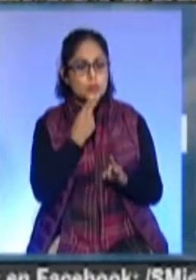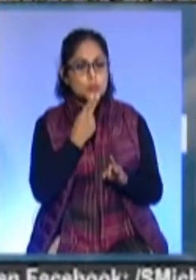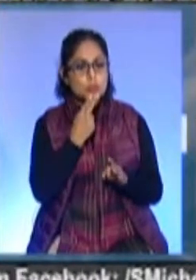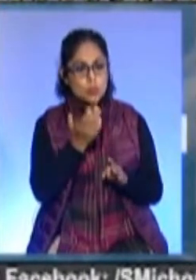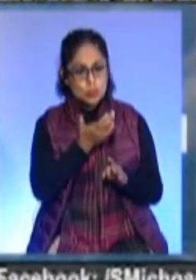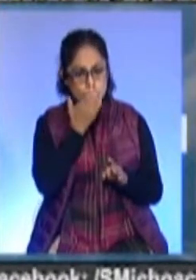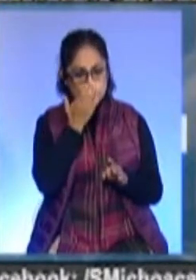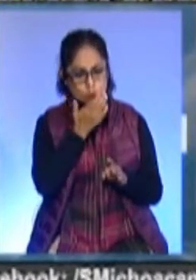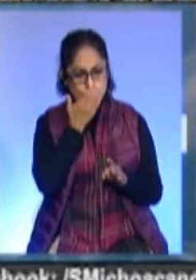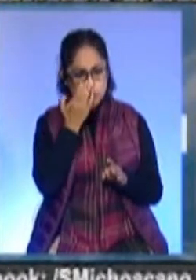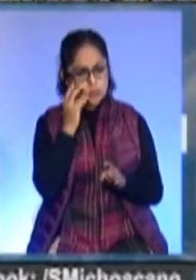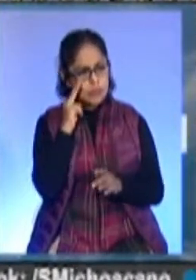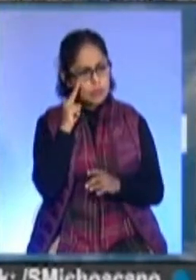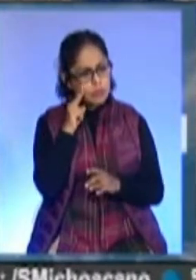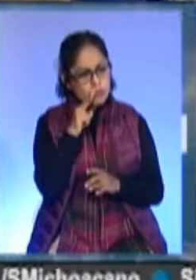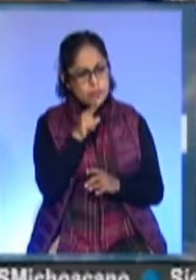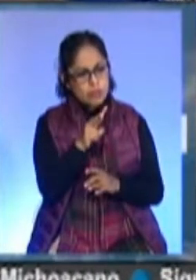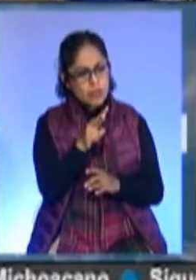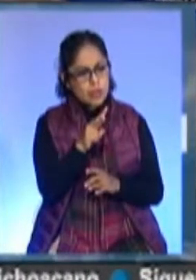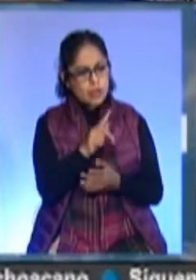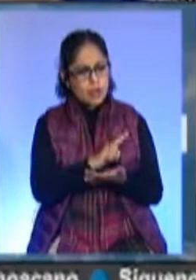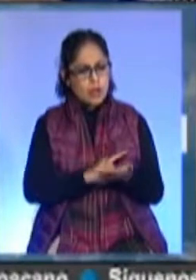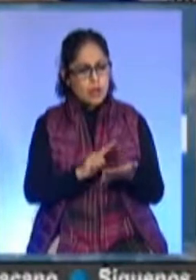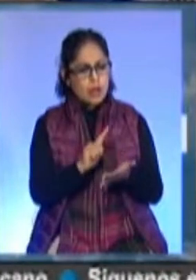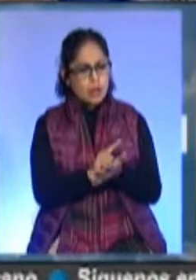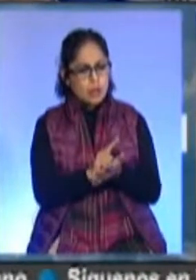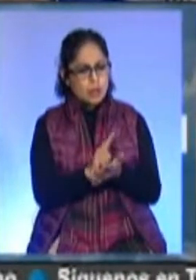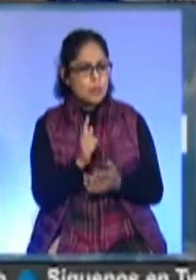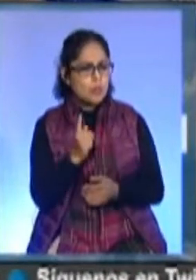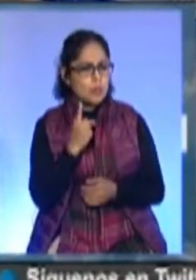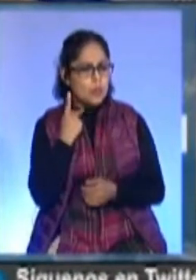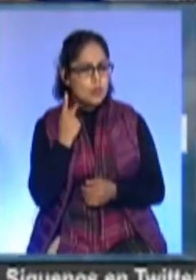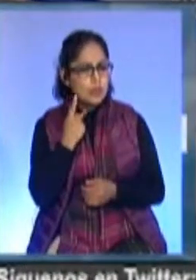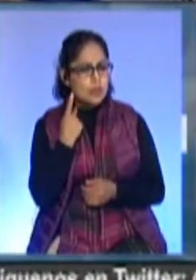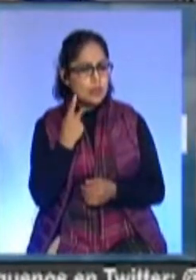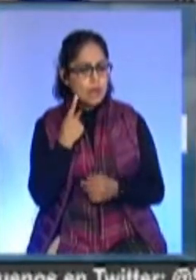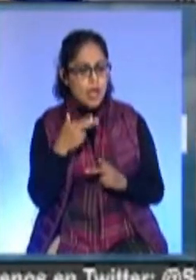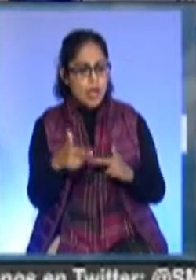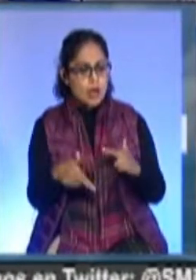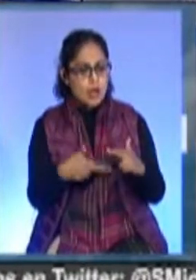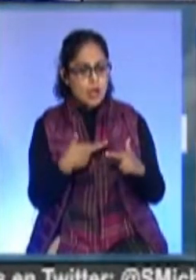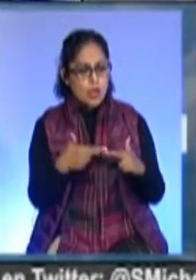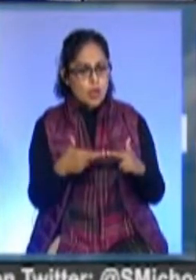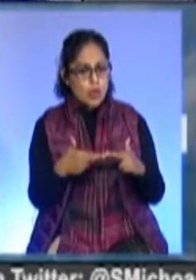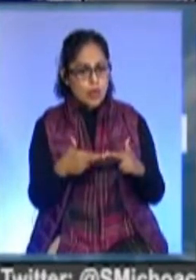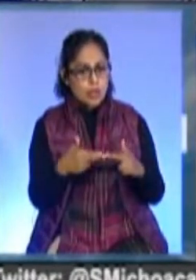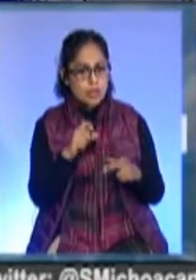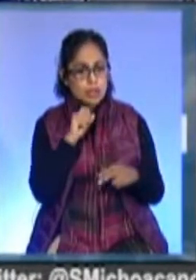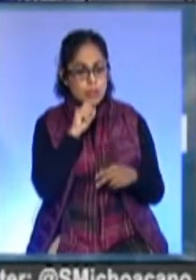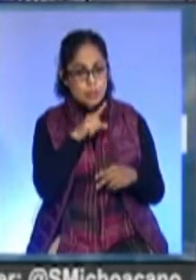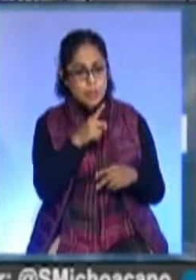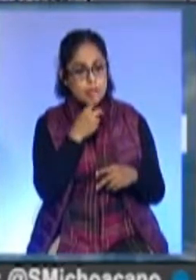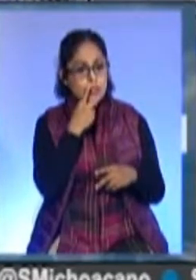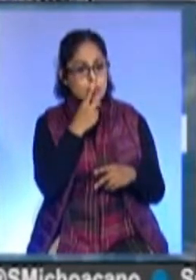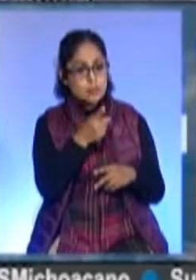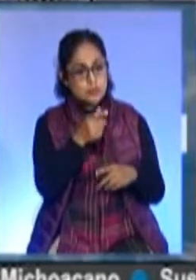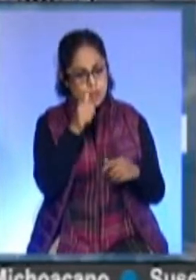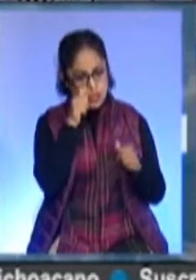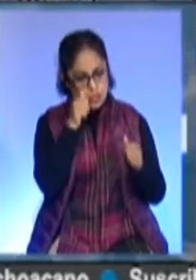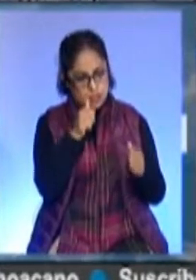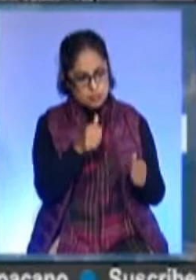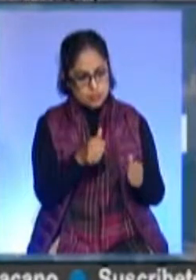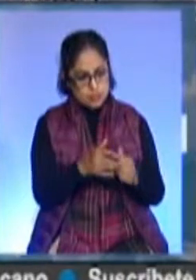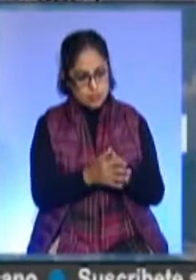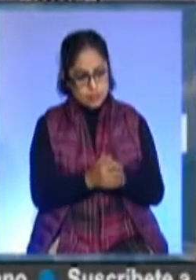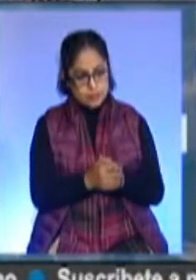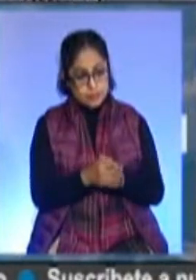además visionaria de la política pública regional que se requiere, que creo que es de resaltarse y por supuesto de atender. En la